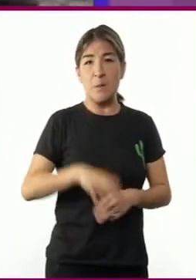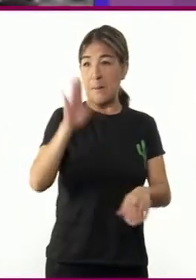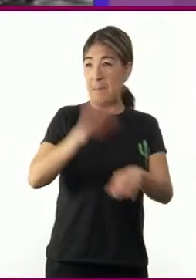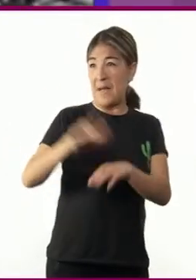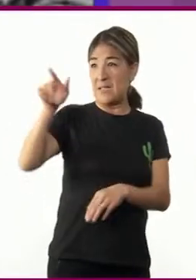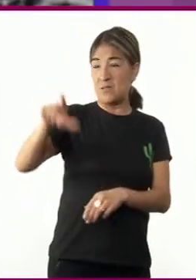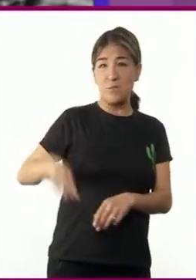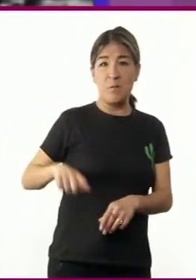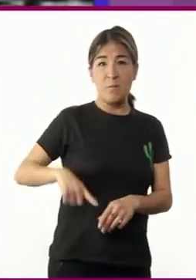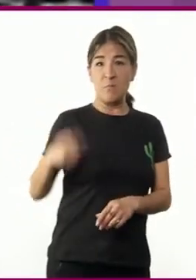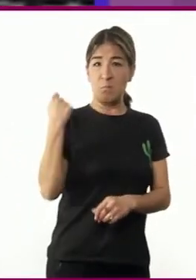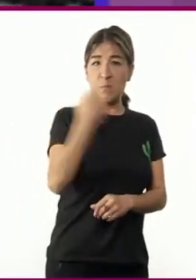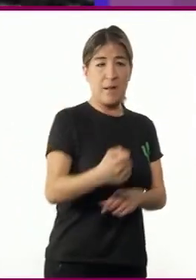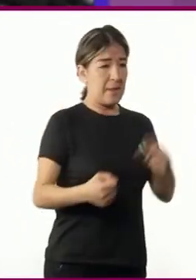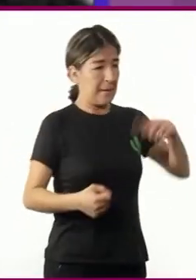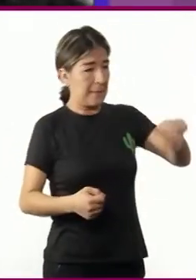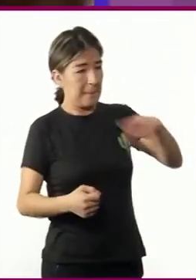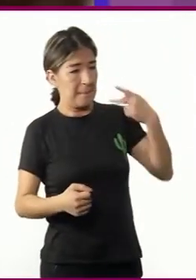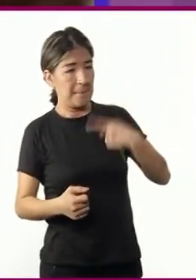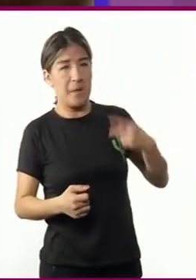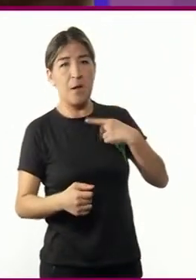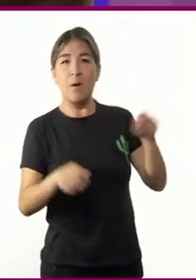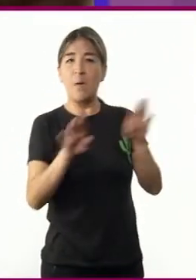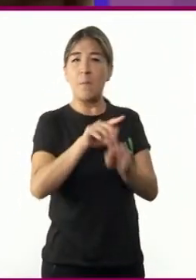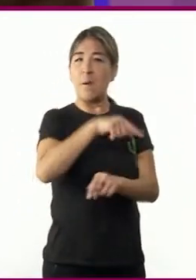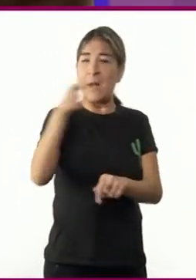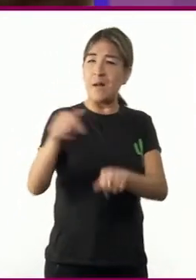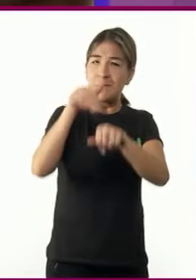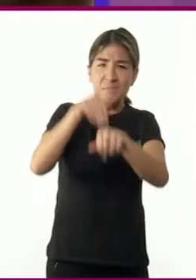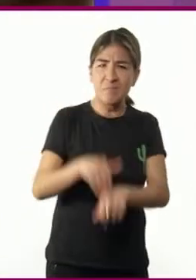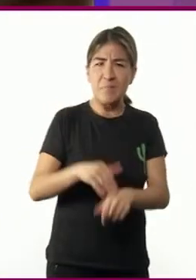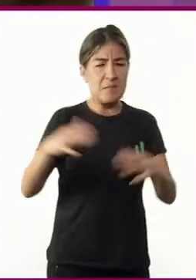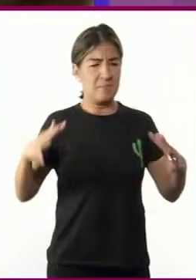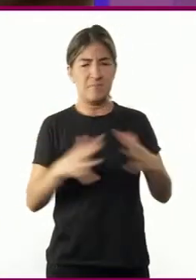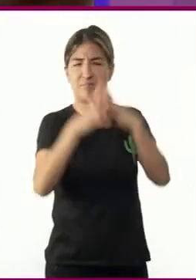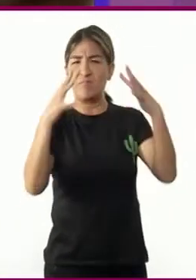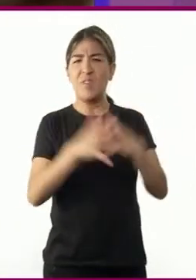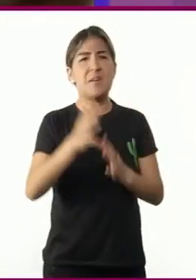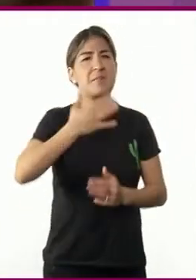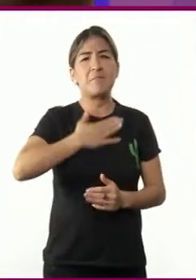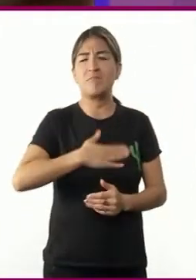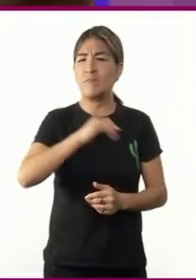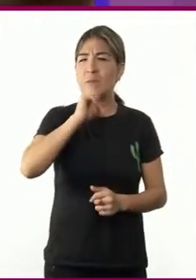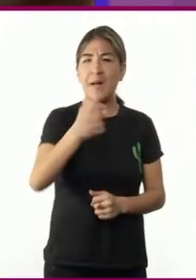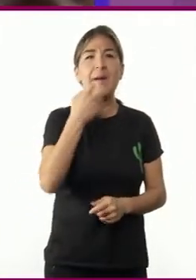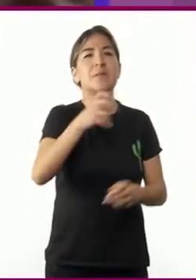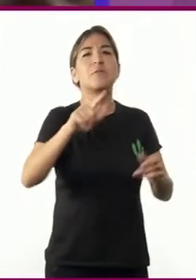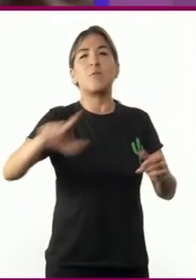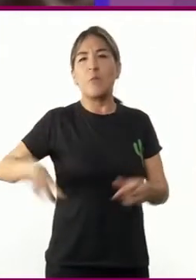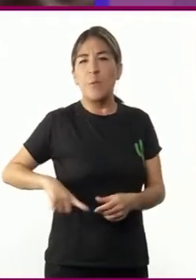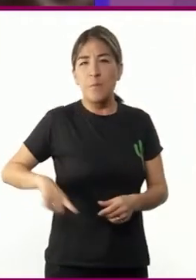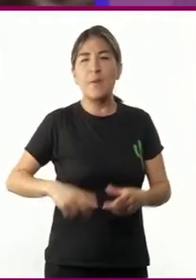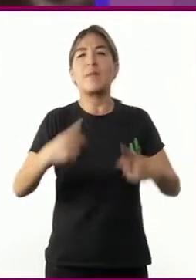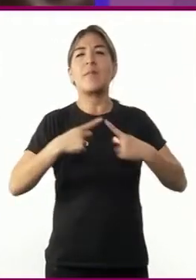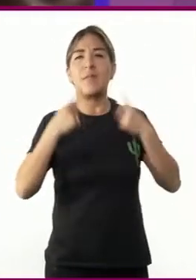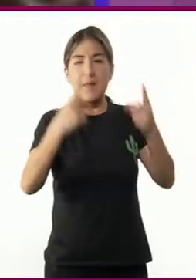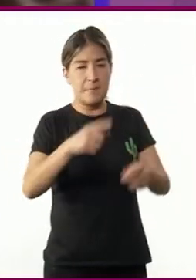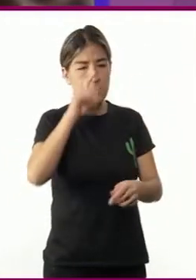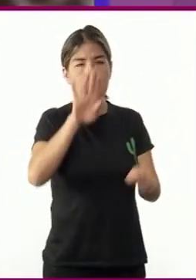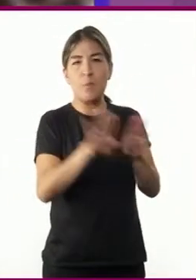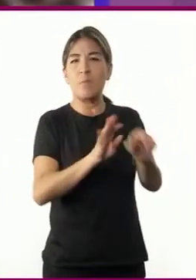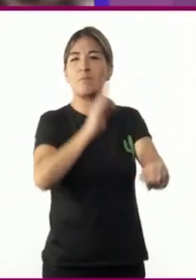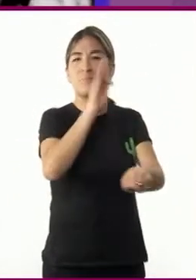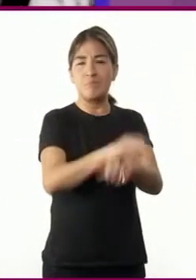poder que el que los ciudadanos le den. La guerra le parecía injusta y también que su gobierno estuviera a favor